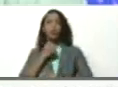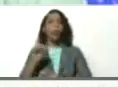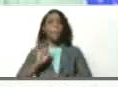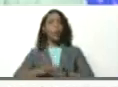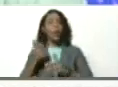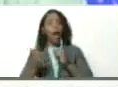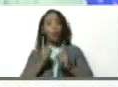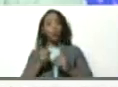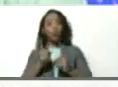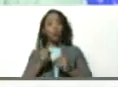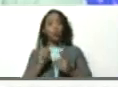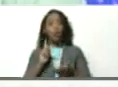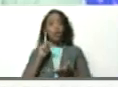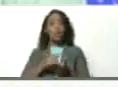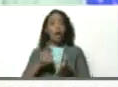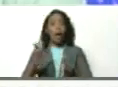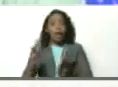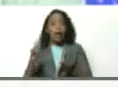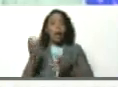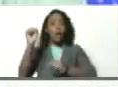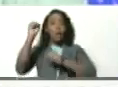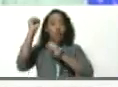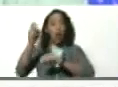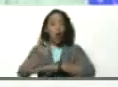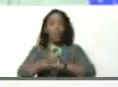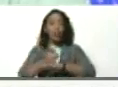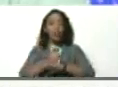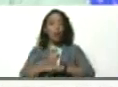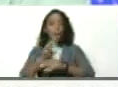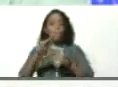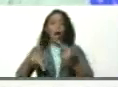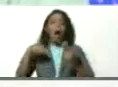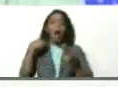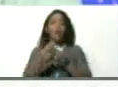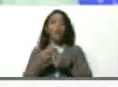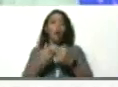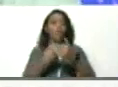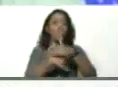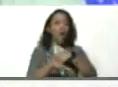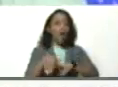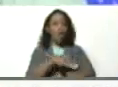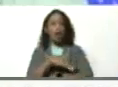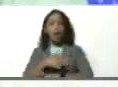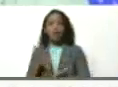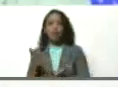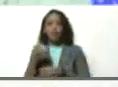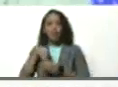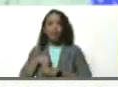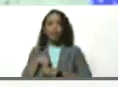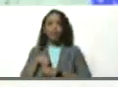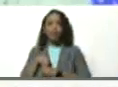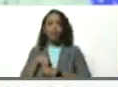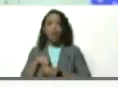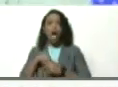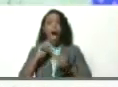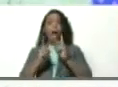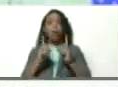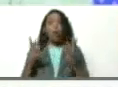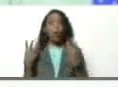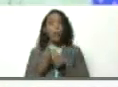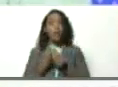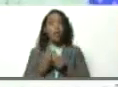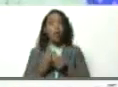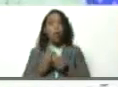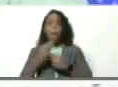que llegan a alguna gobernación alguna alcaldía y más nunca salen a la calle hay compañeros que llegan y más nunca